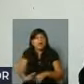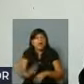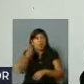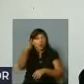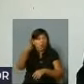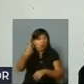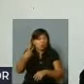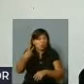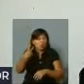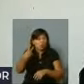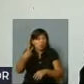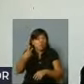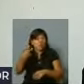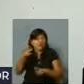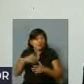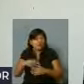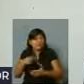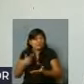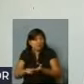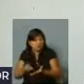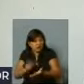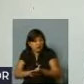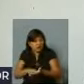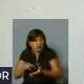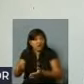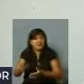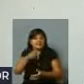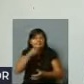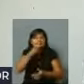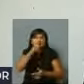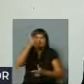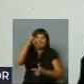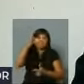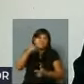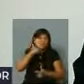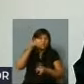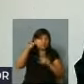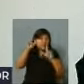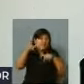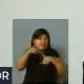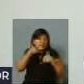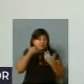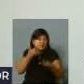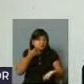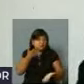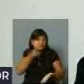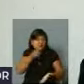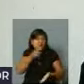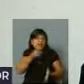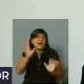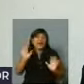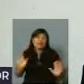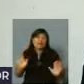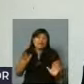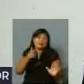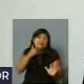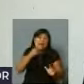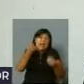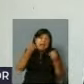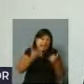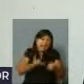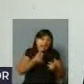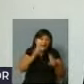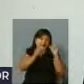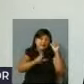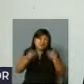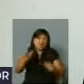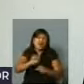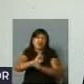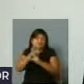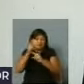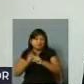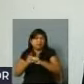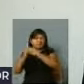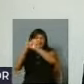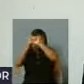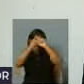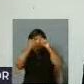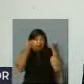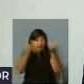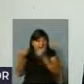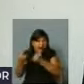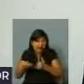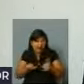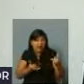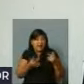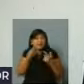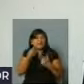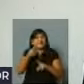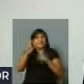en Capital y tenemos casos en distintos lugares de la provincia, no lo sabemos, pero tenemos que pensar